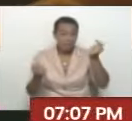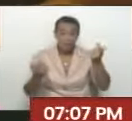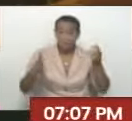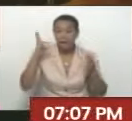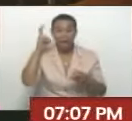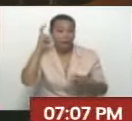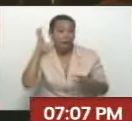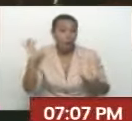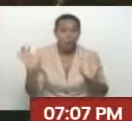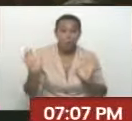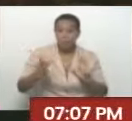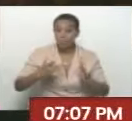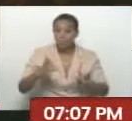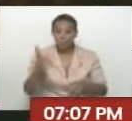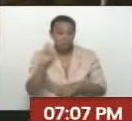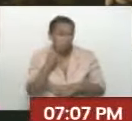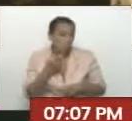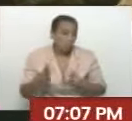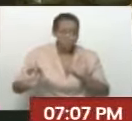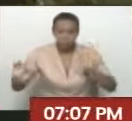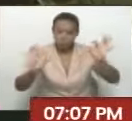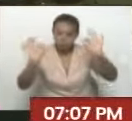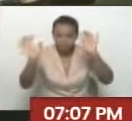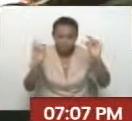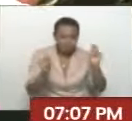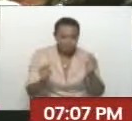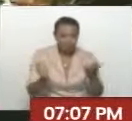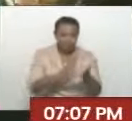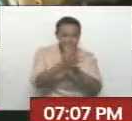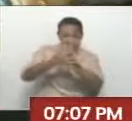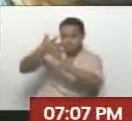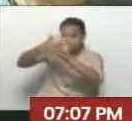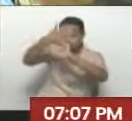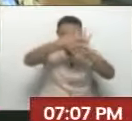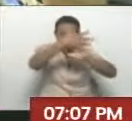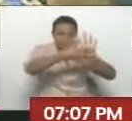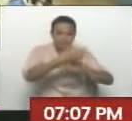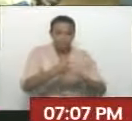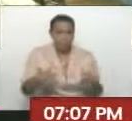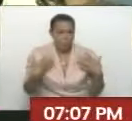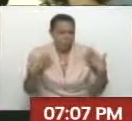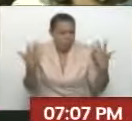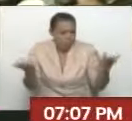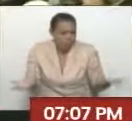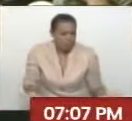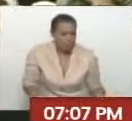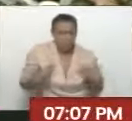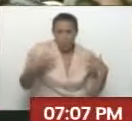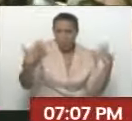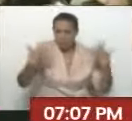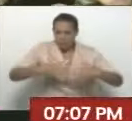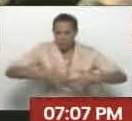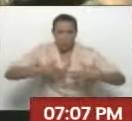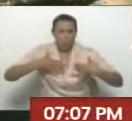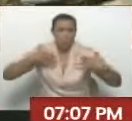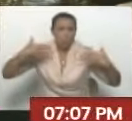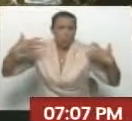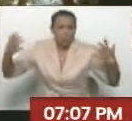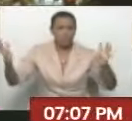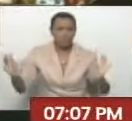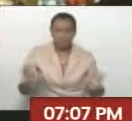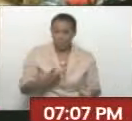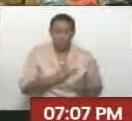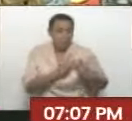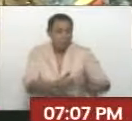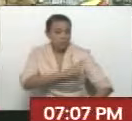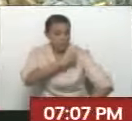sonoridad, sentido, que cada cosa que digamos o hagamos alegre el alma, le mueva el espíritu a uno, le dé voluntad,